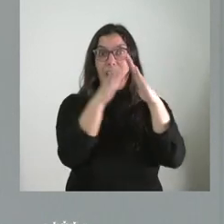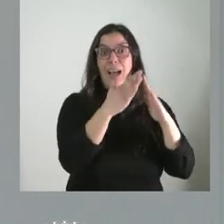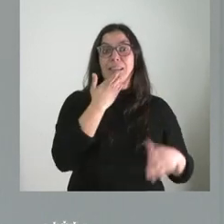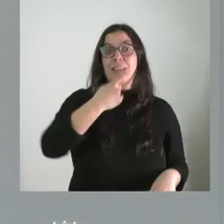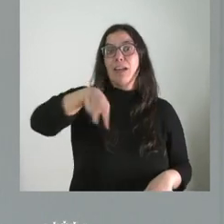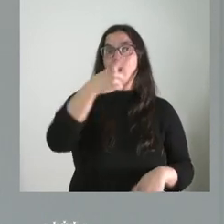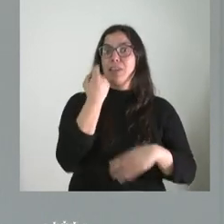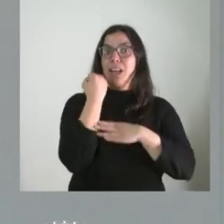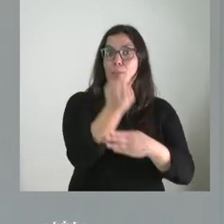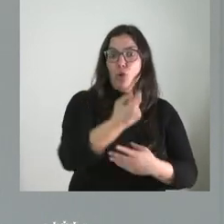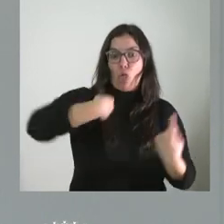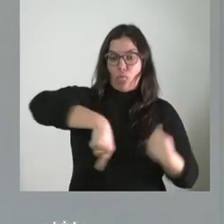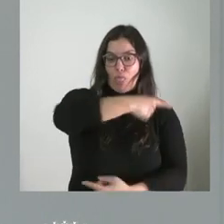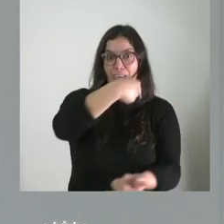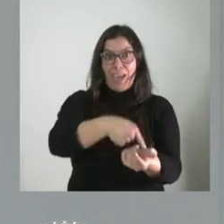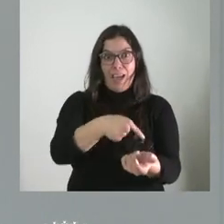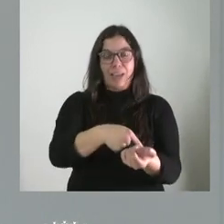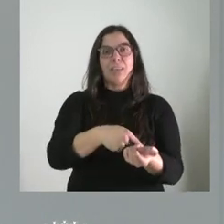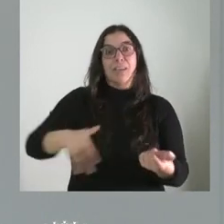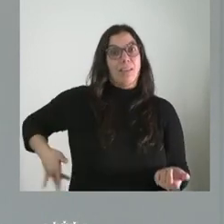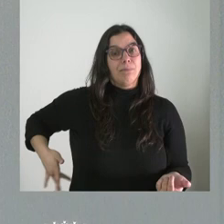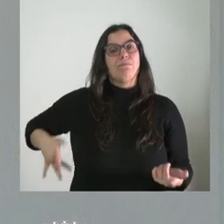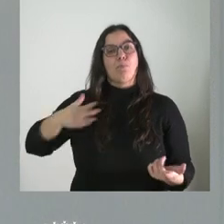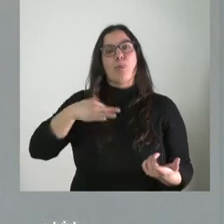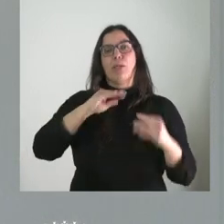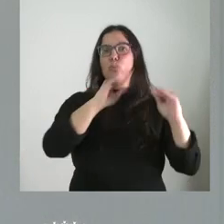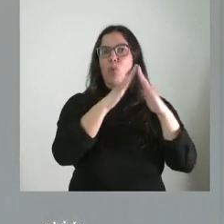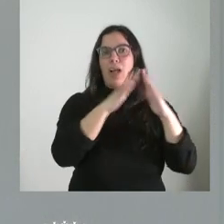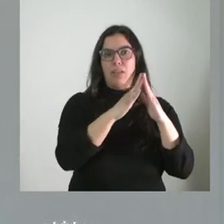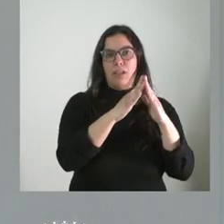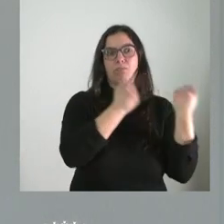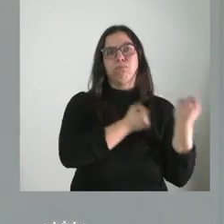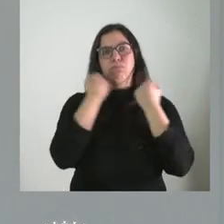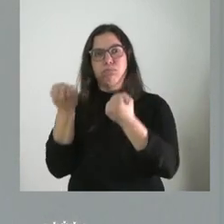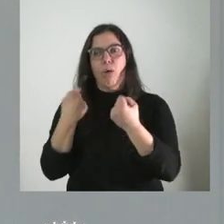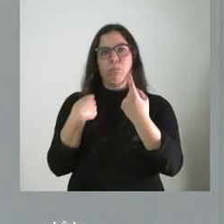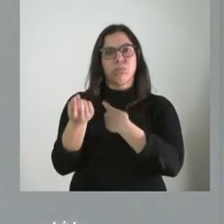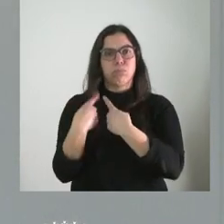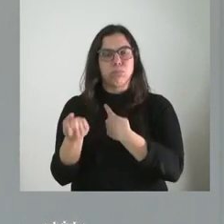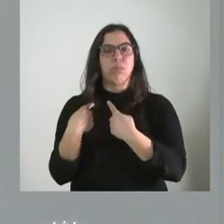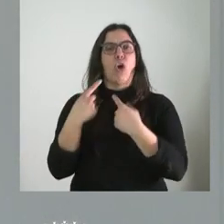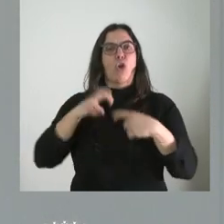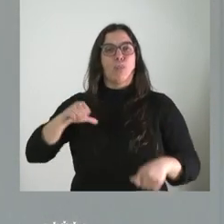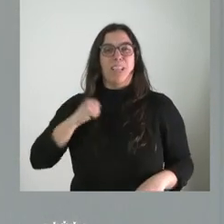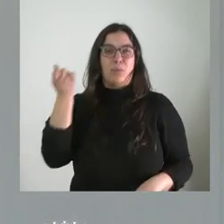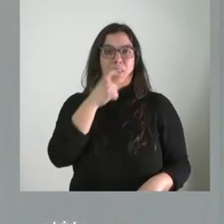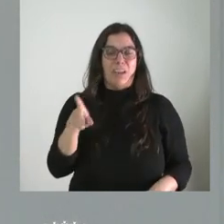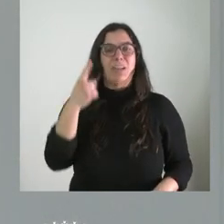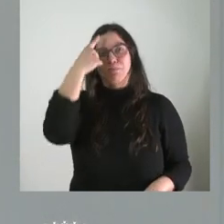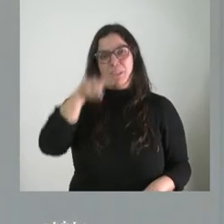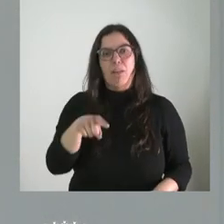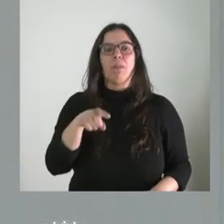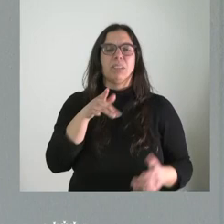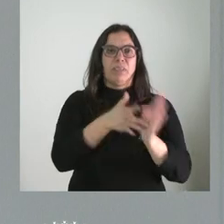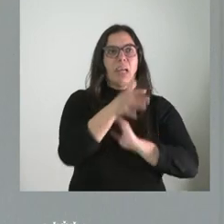de apoyo a través de diálisis lo puedan hacer en sus casas por tanto se eviten el ir al hospital saben ustedes qué tipo de enfermedades pues requiere ir varias